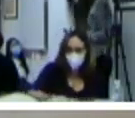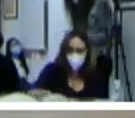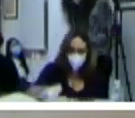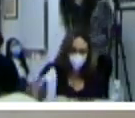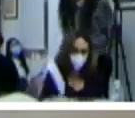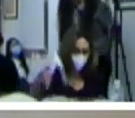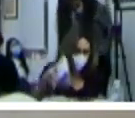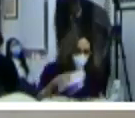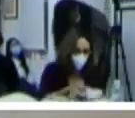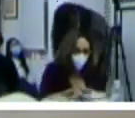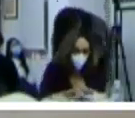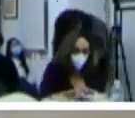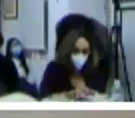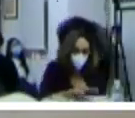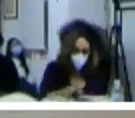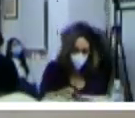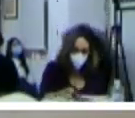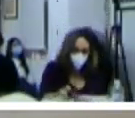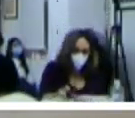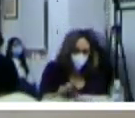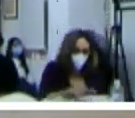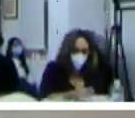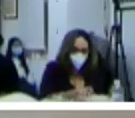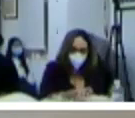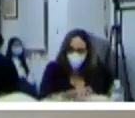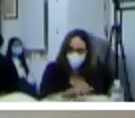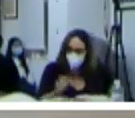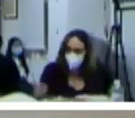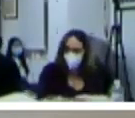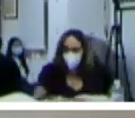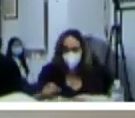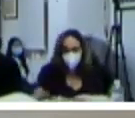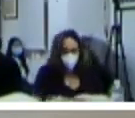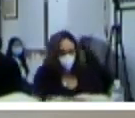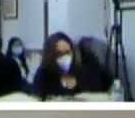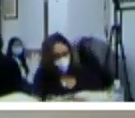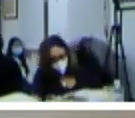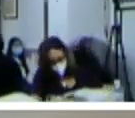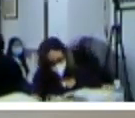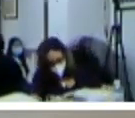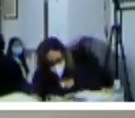el nice to have, o las cosas extraordinarias, como menciona William.